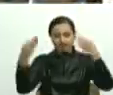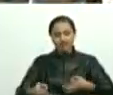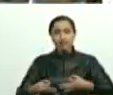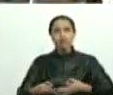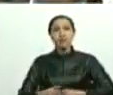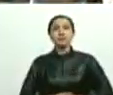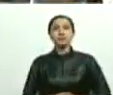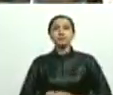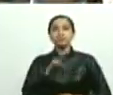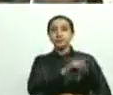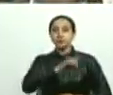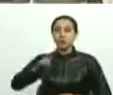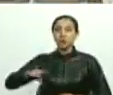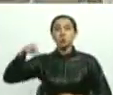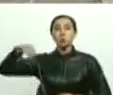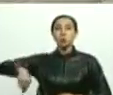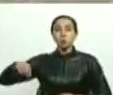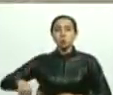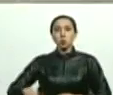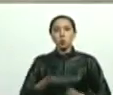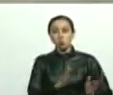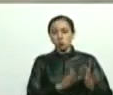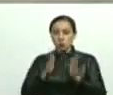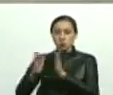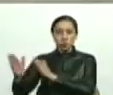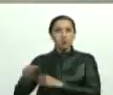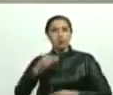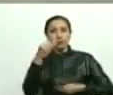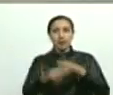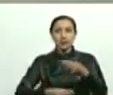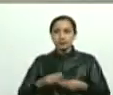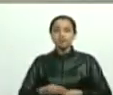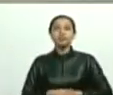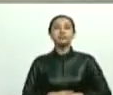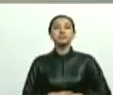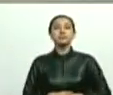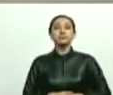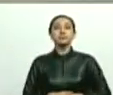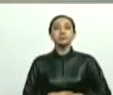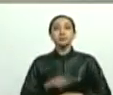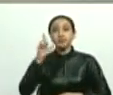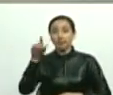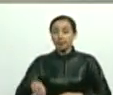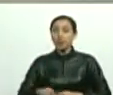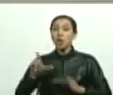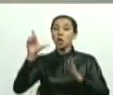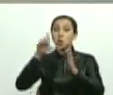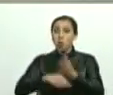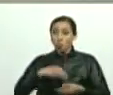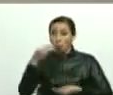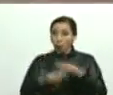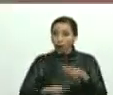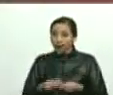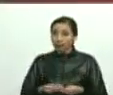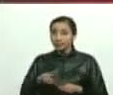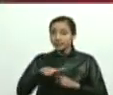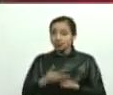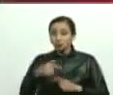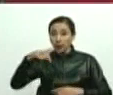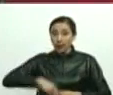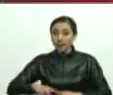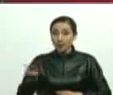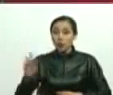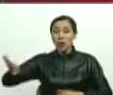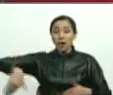el 21 de noviembre. Y lo que suceda el 21 de noviembre va a marcar lo que va a suceder en este país hasta